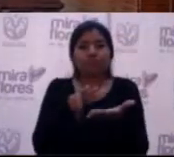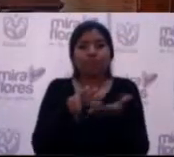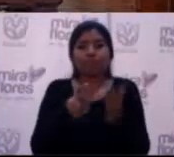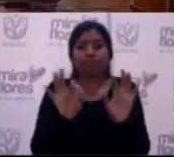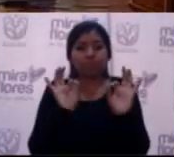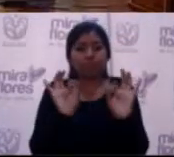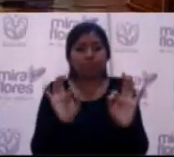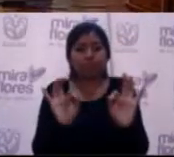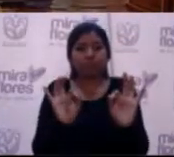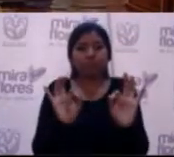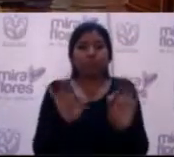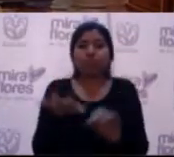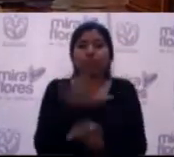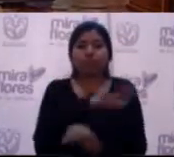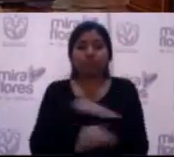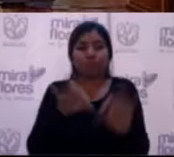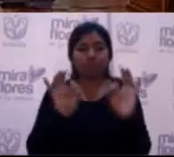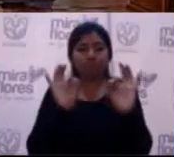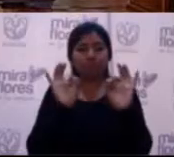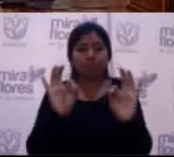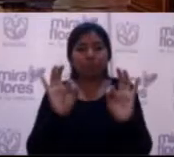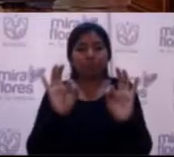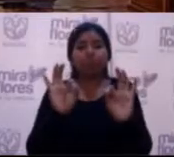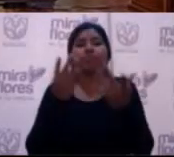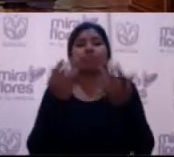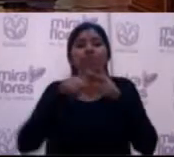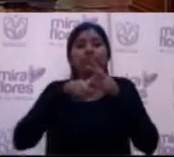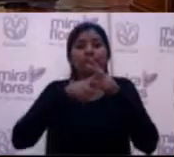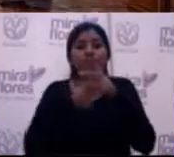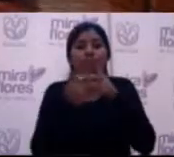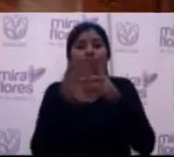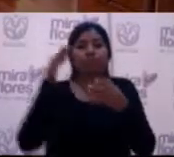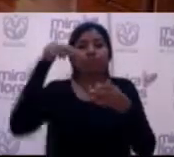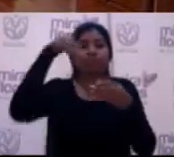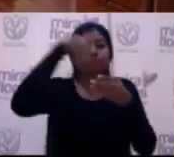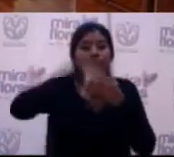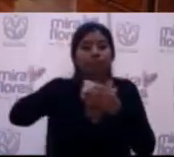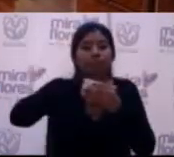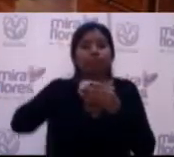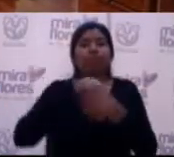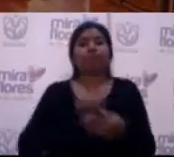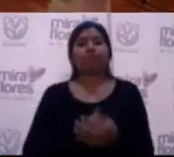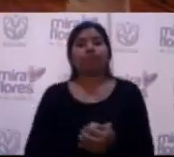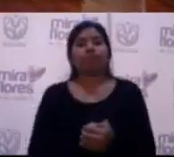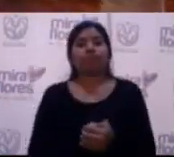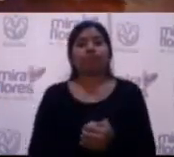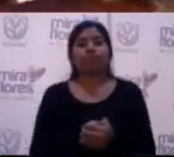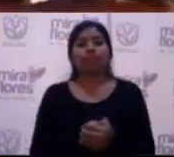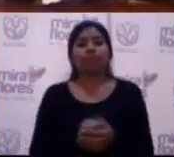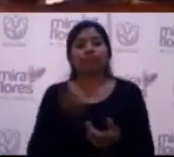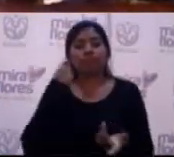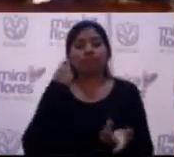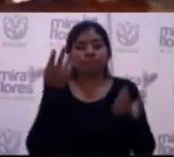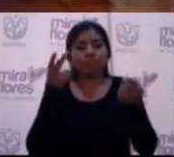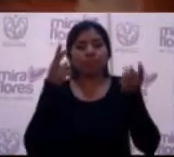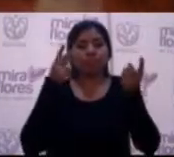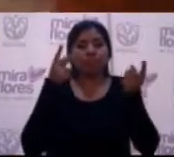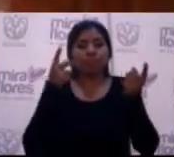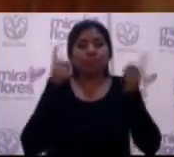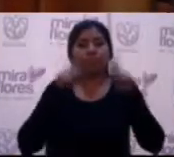que el acta ha sido bien redactada, vamos a proceder a votar. Aquellos miembros del consejo que estén a favor, señalen si expresarlo en señal de conformidad. Se aprueba